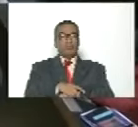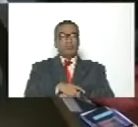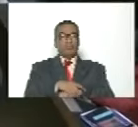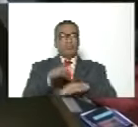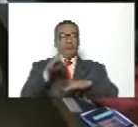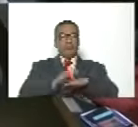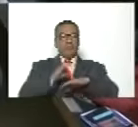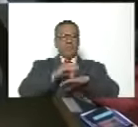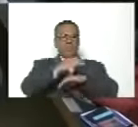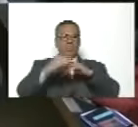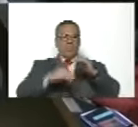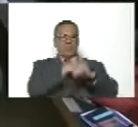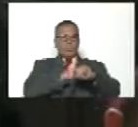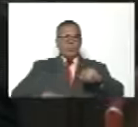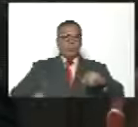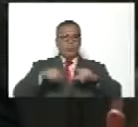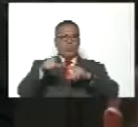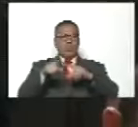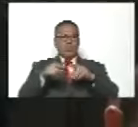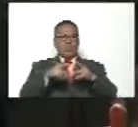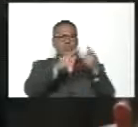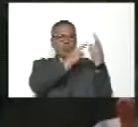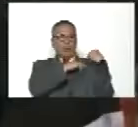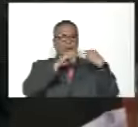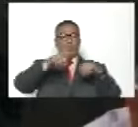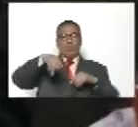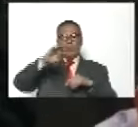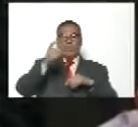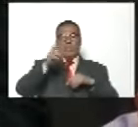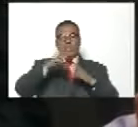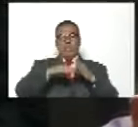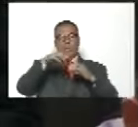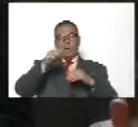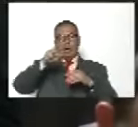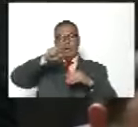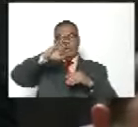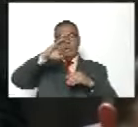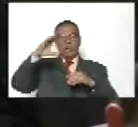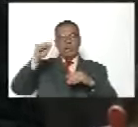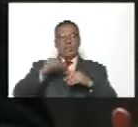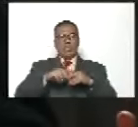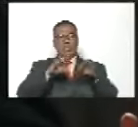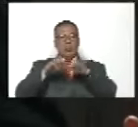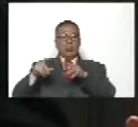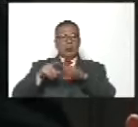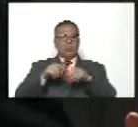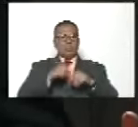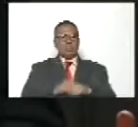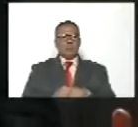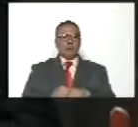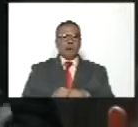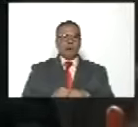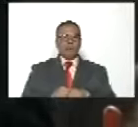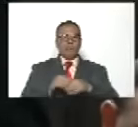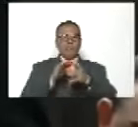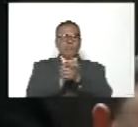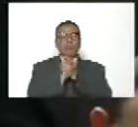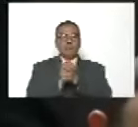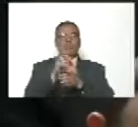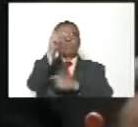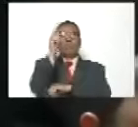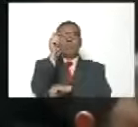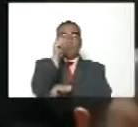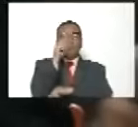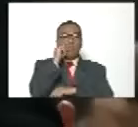Ciudadano vicepresidente, presidente encargado Pedro Infante, América Pérez, secretaria, colegas